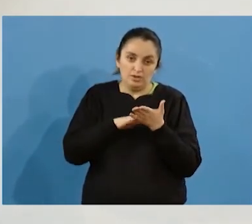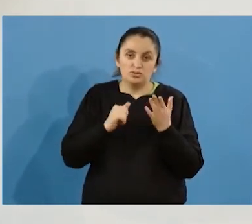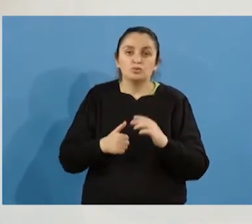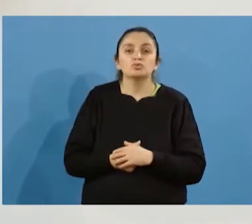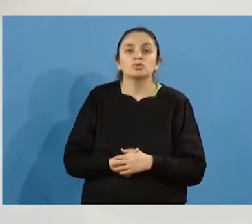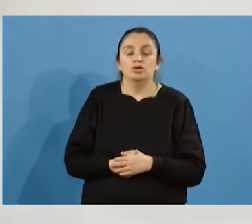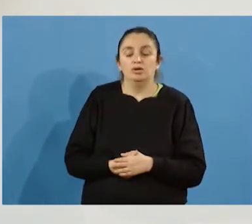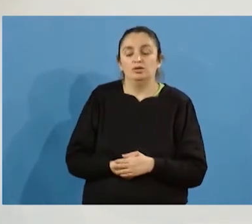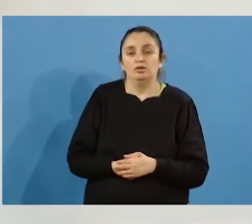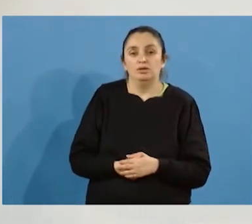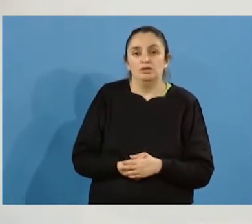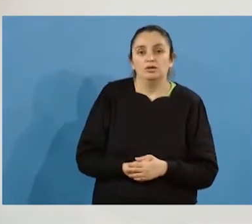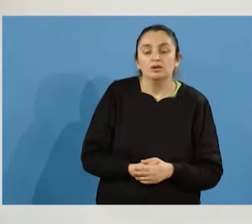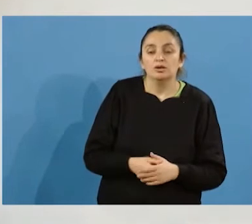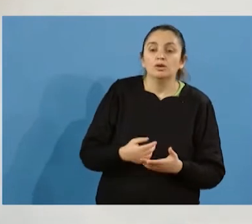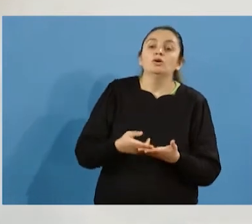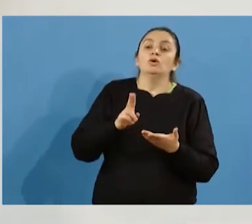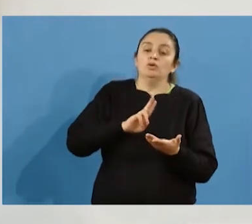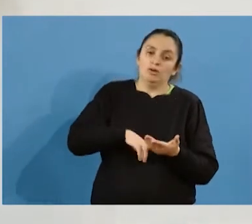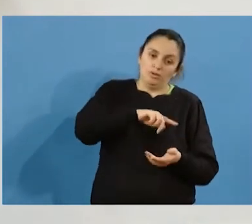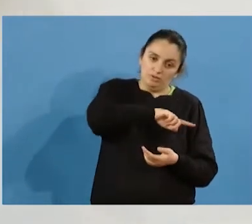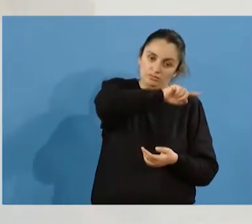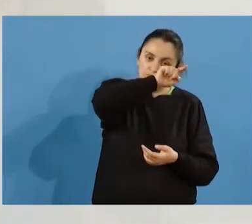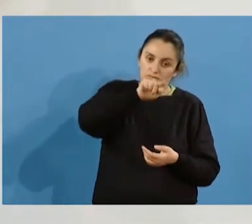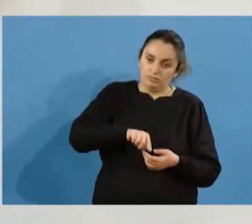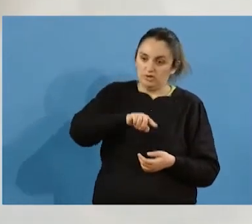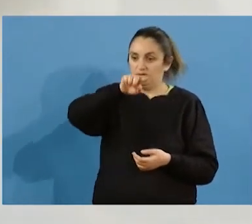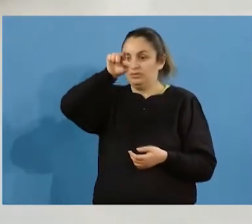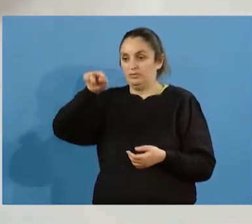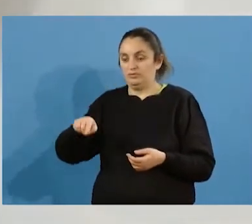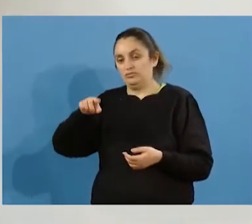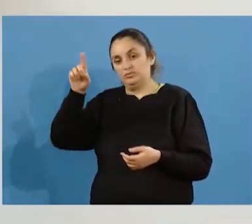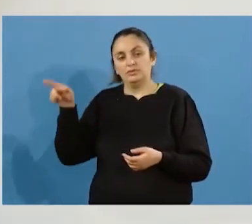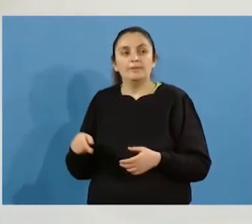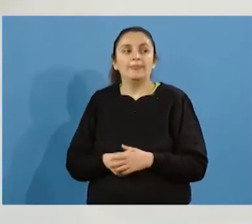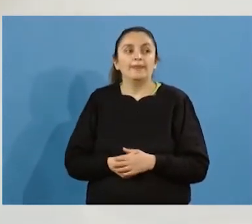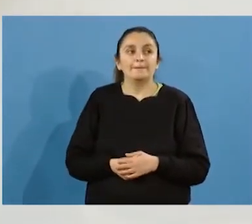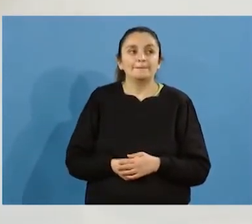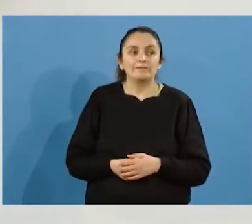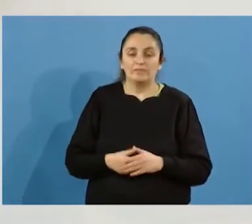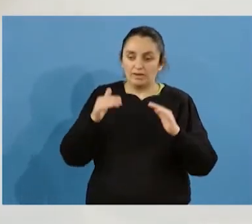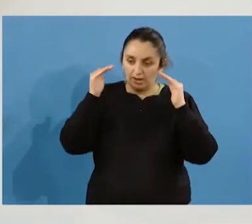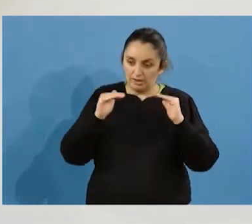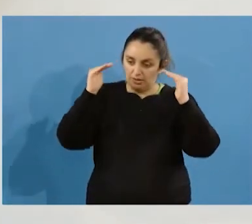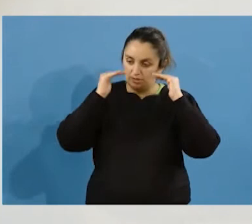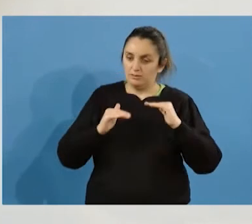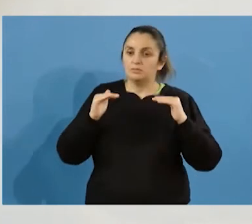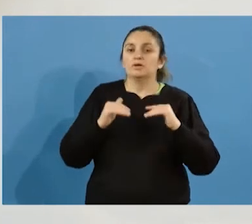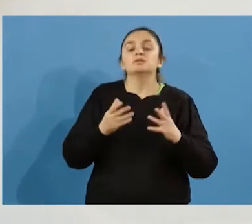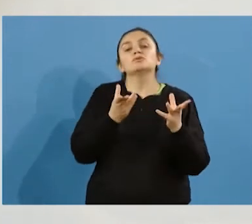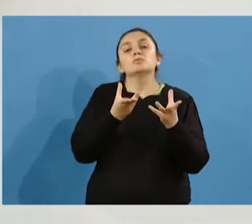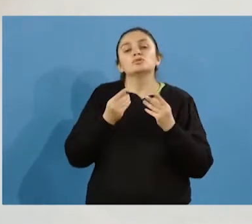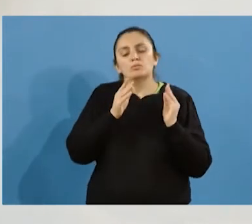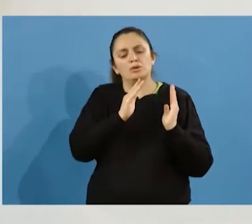vuelvo a separar el término si yo tengo que separar el término en cada paso que haga eso me va a ordenar